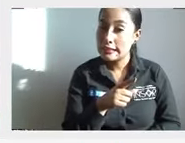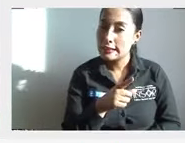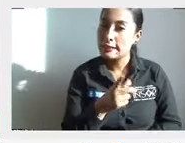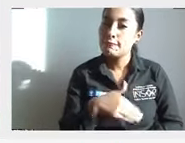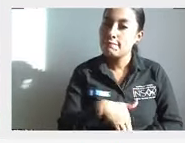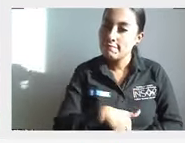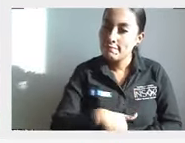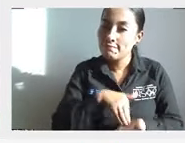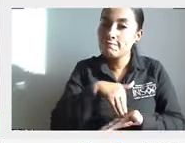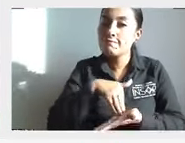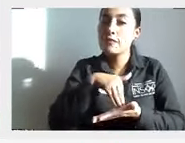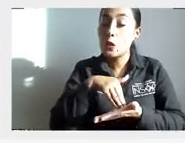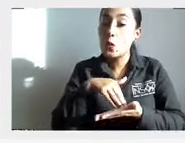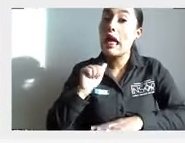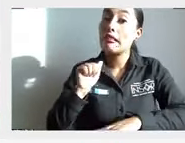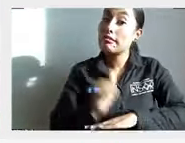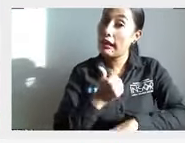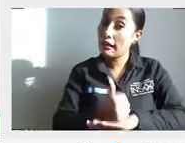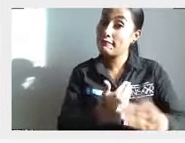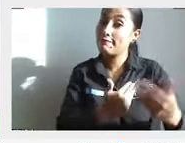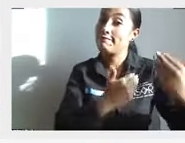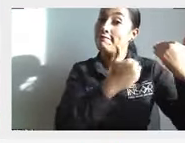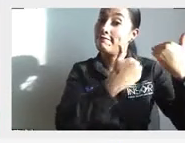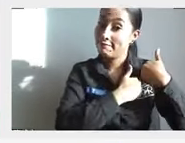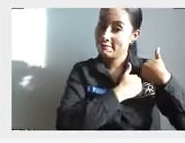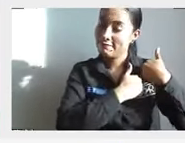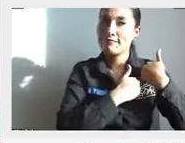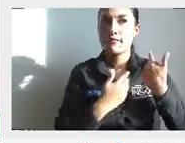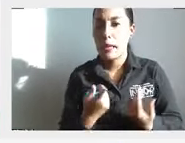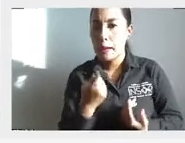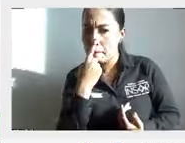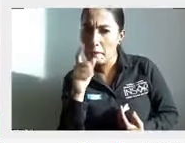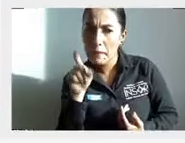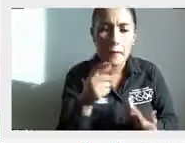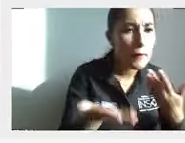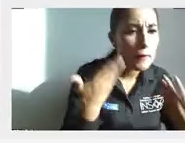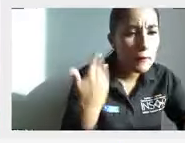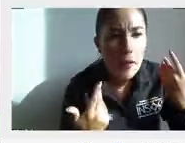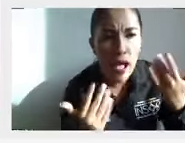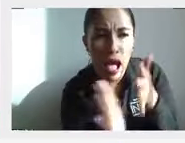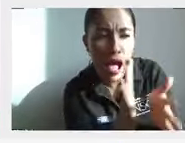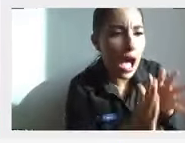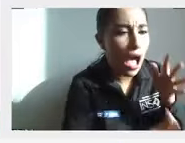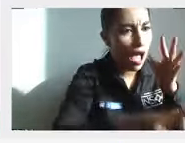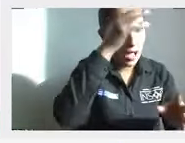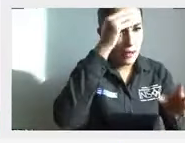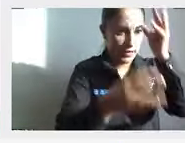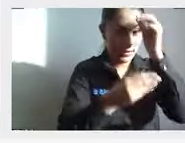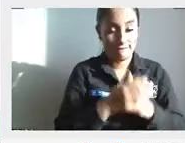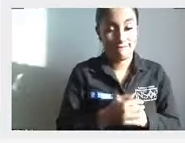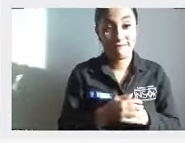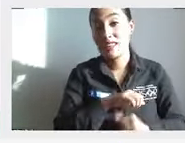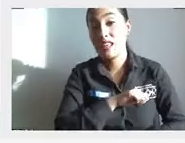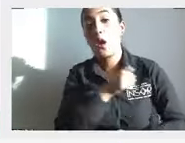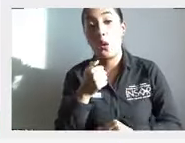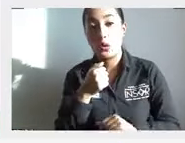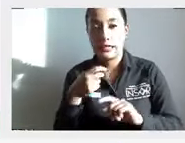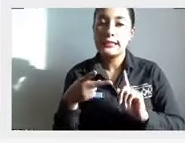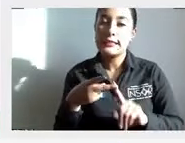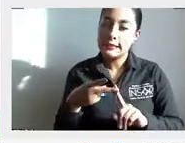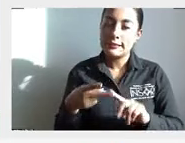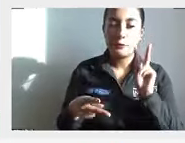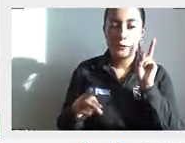gran momento hoy de poderlo explorar, de poderlo tener. Y otra de las cosas que nosotros también hemos